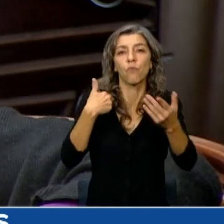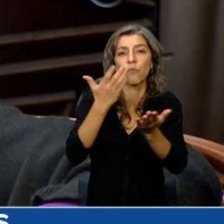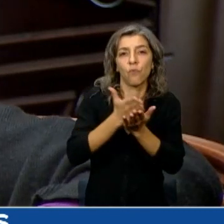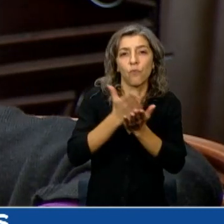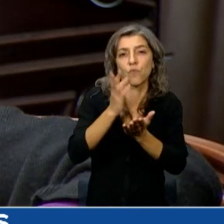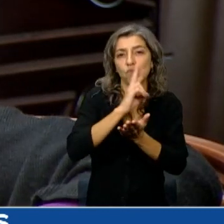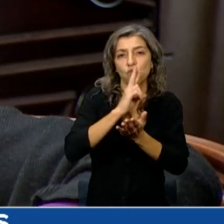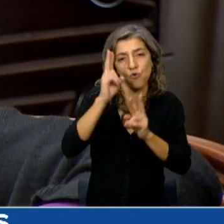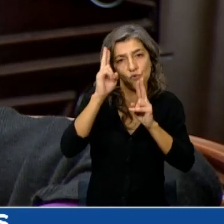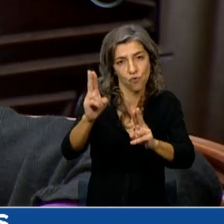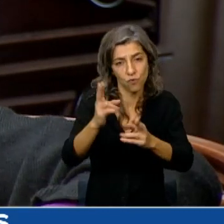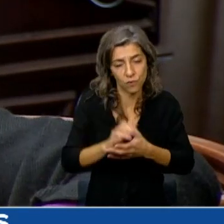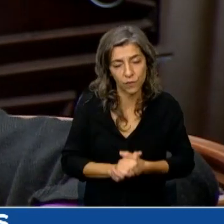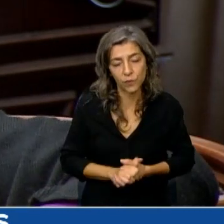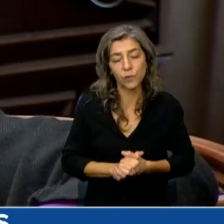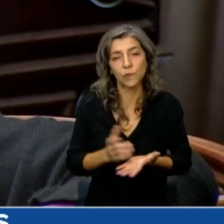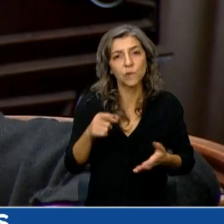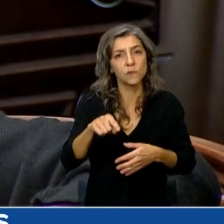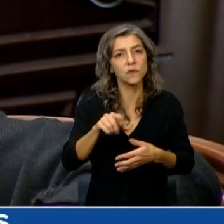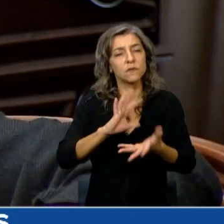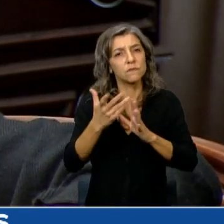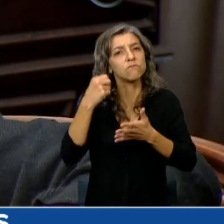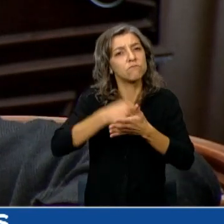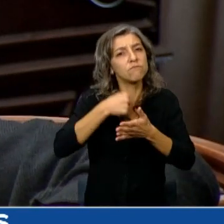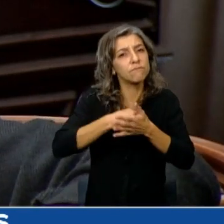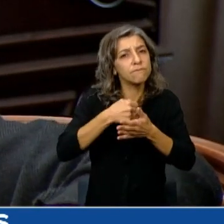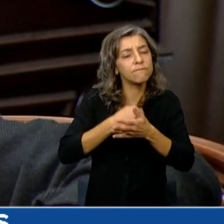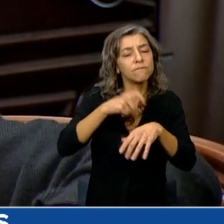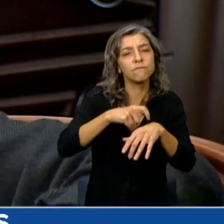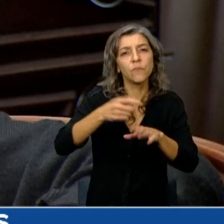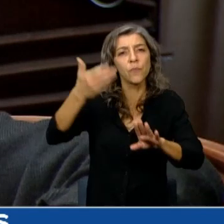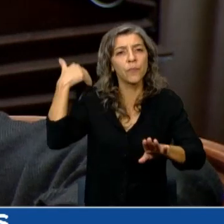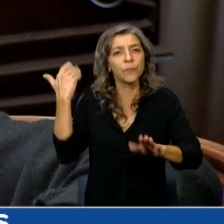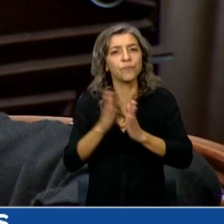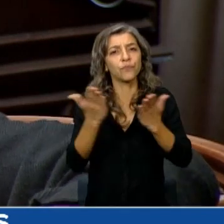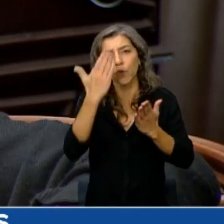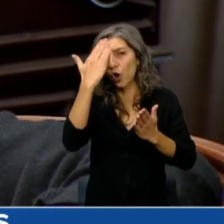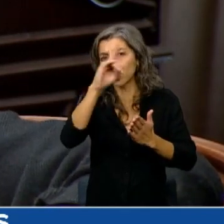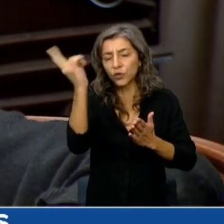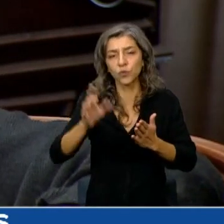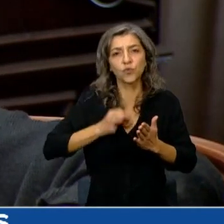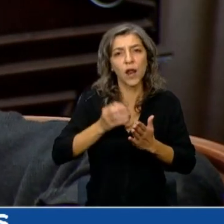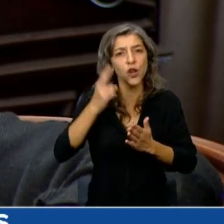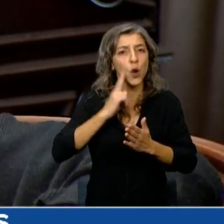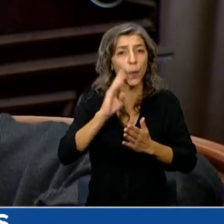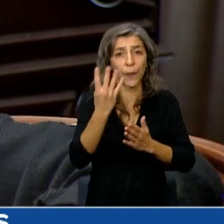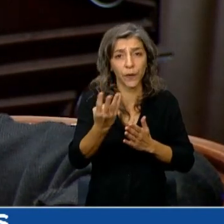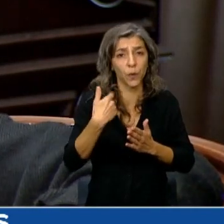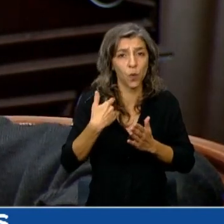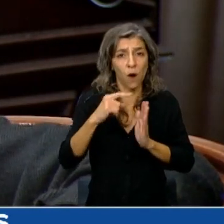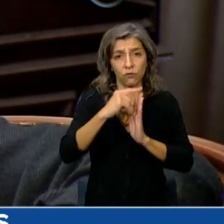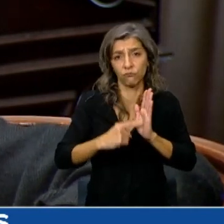Y ese camino, de alguna manera, se refleja en la Constitución del 94, señora Presidenta. Una Constitución, por cierto, que tiene esos